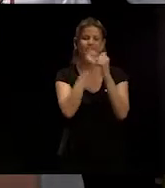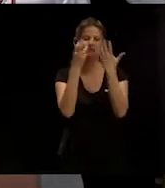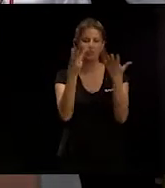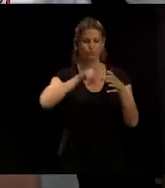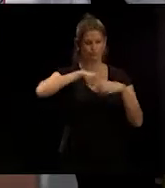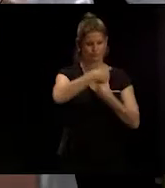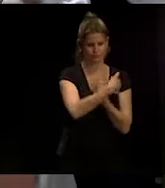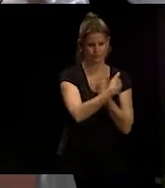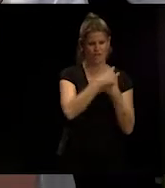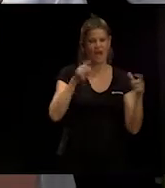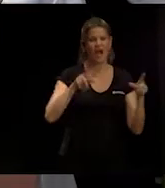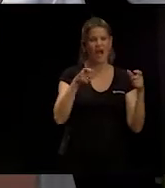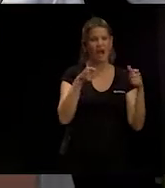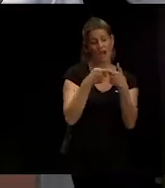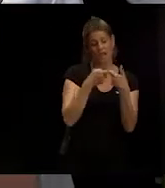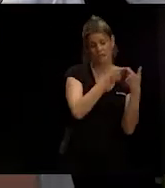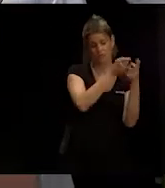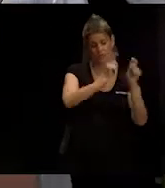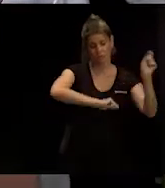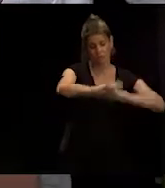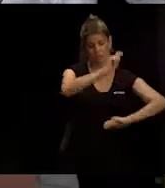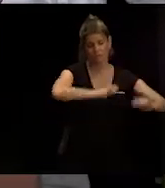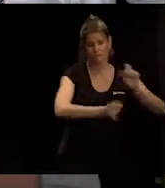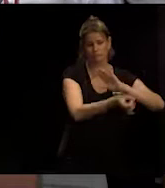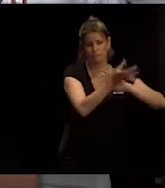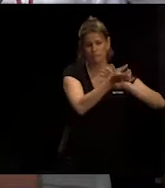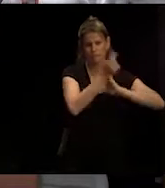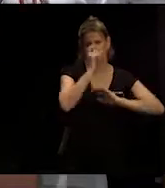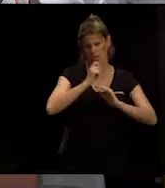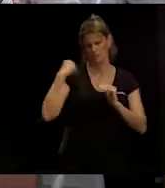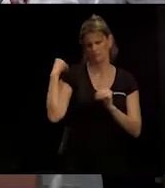sus gerentes, que lleva ya unos cuantos años, y hace ya